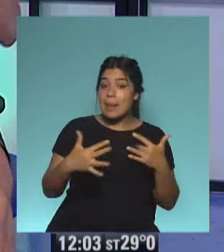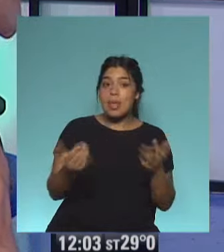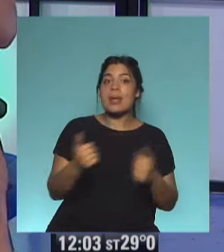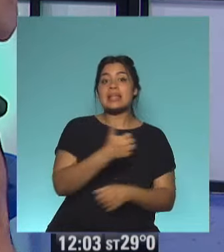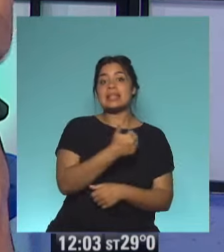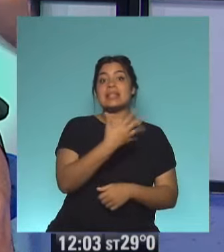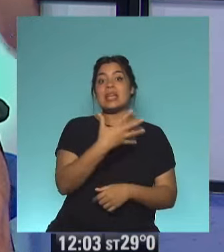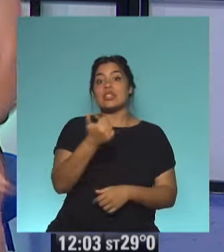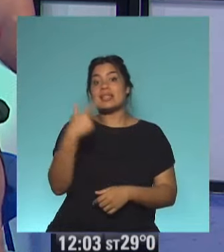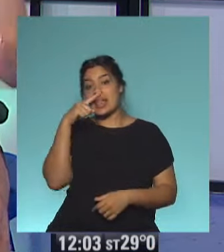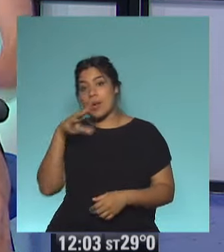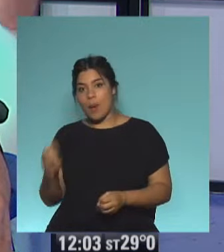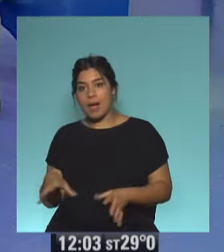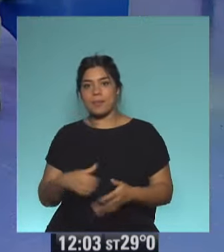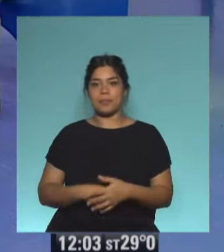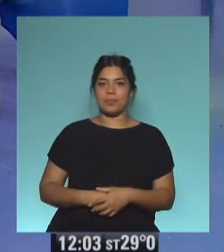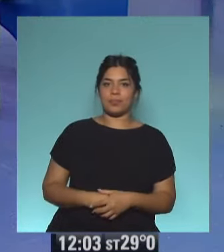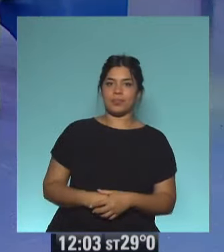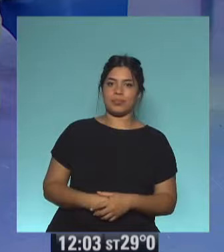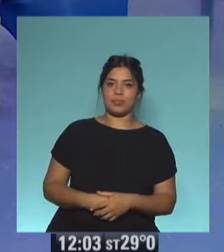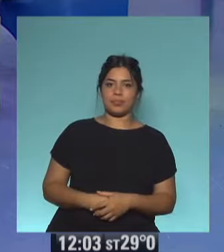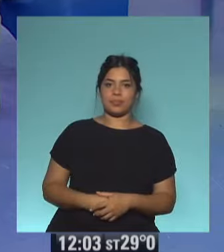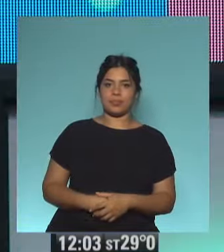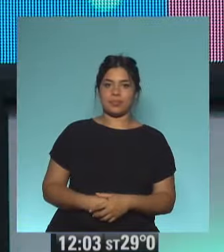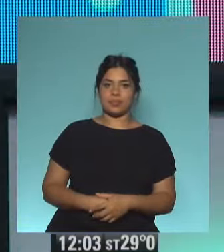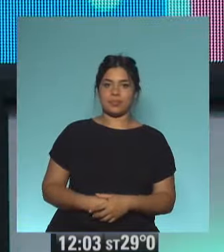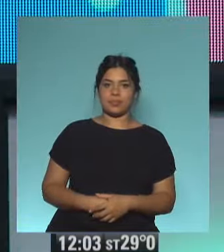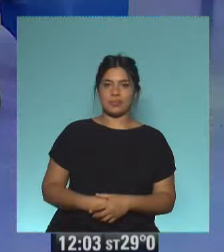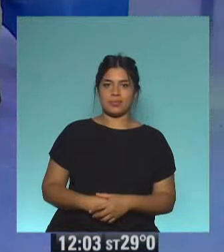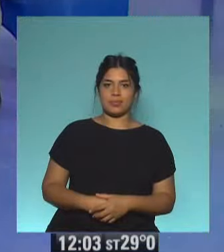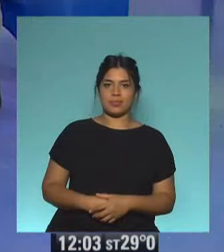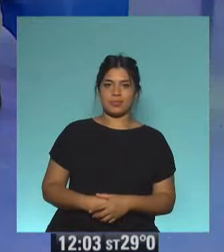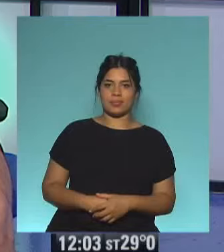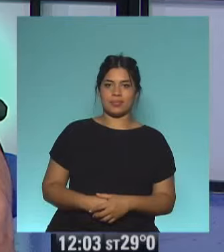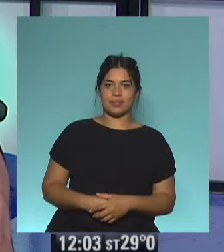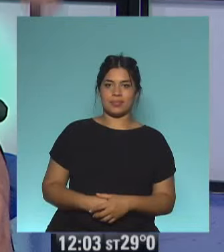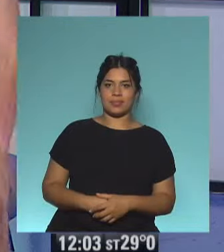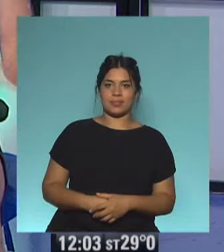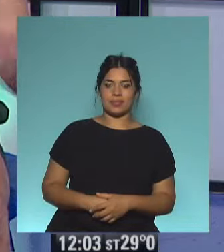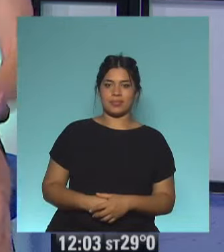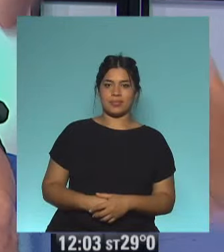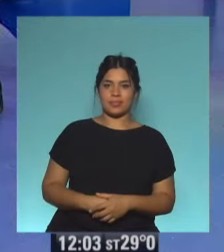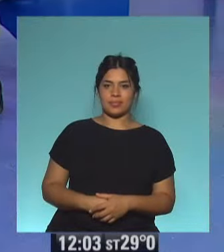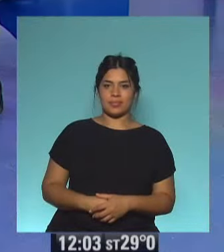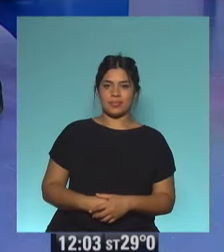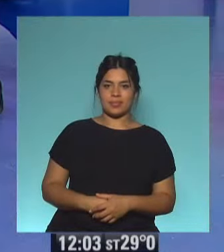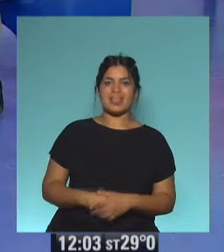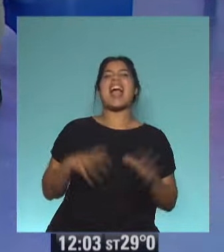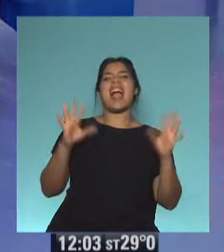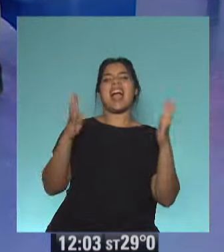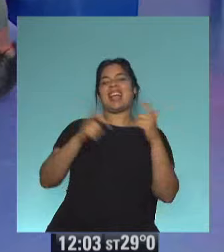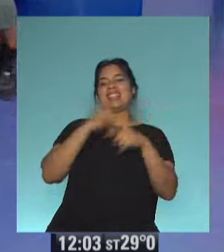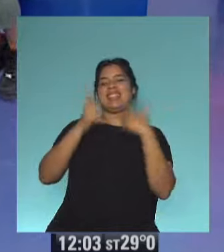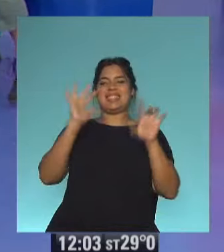5, 6, 7, va. Yunga que yunga la yanga. Yunga que yunga yangué. Yunga que yunga yanguita. Yunga y te agarré. ¡Esa!